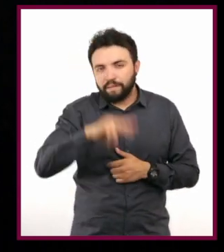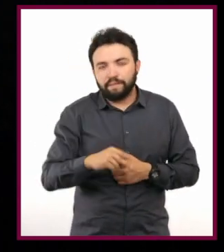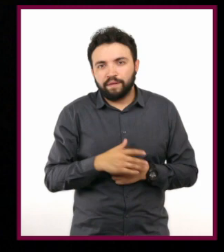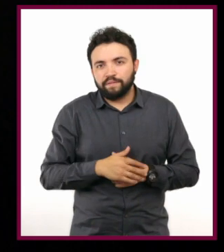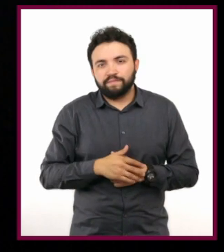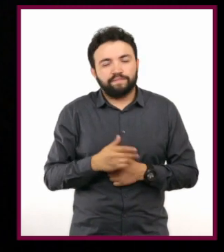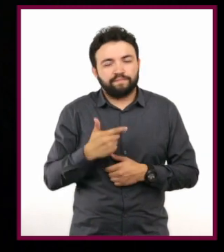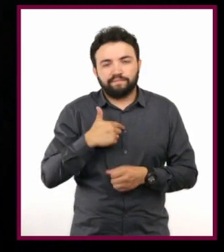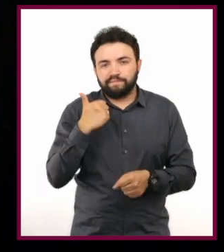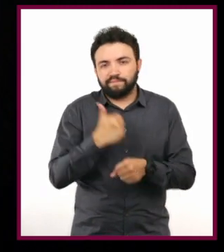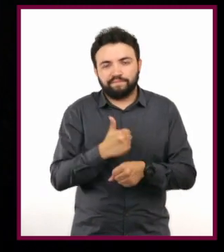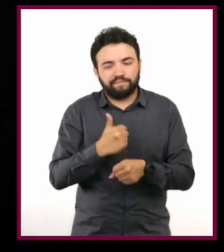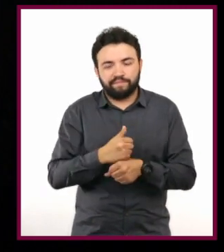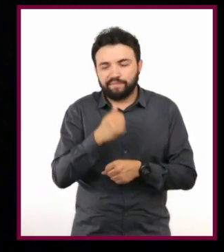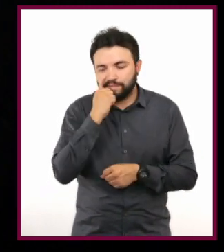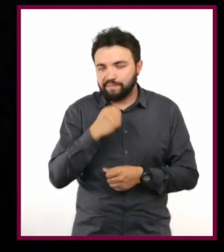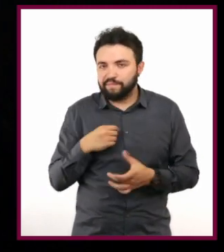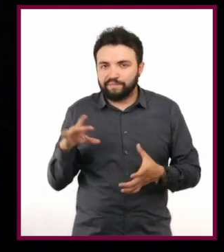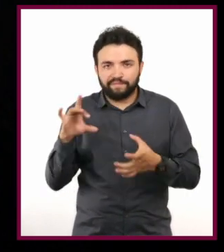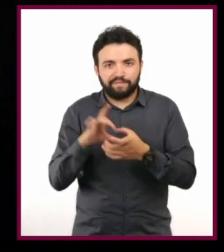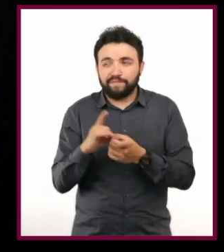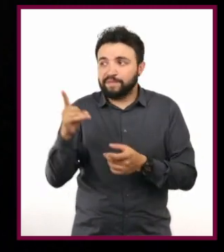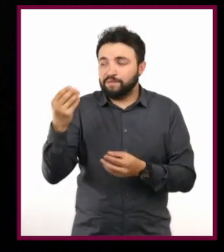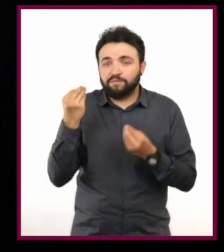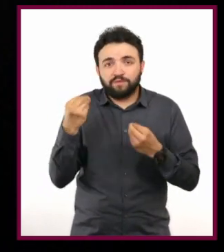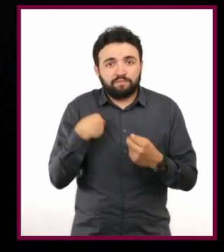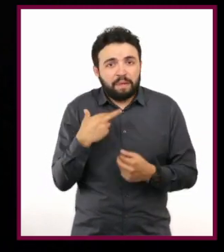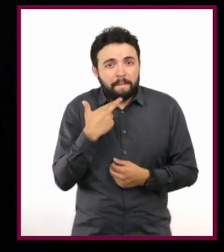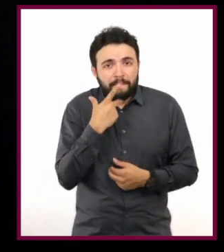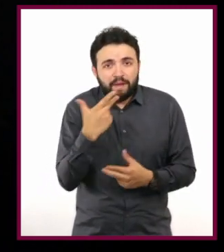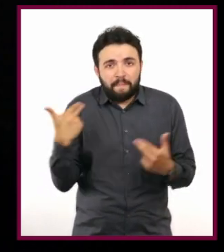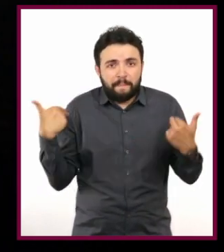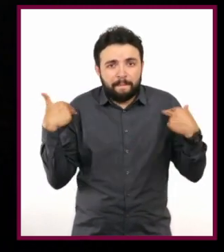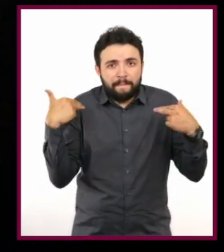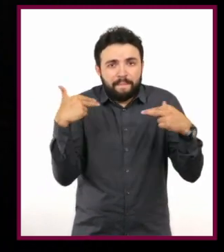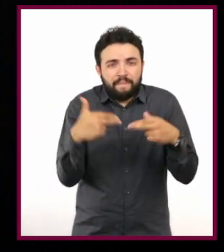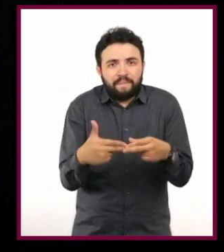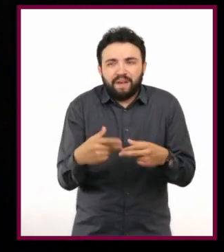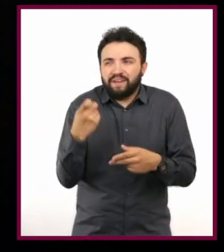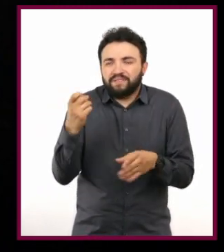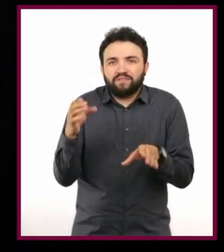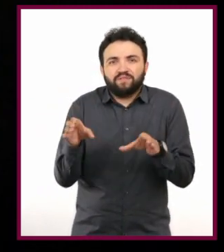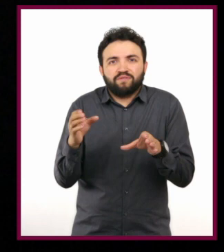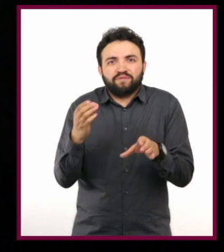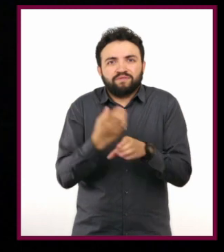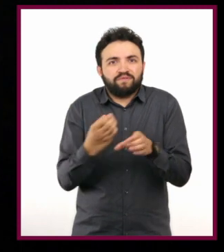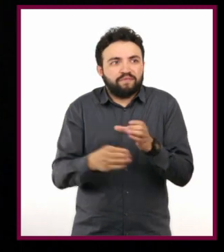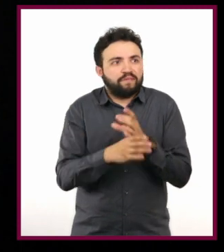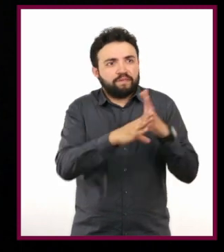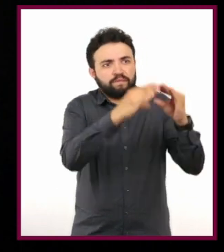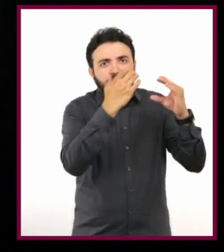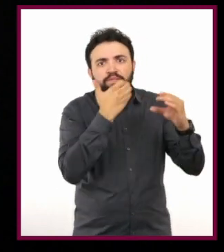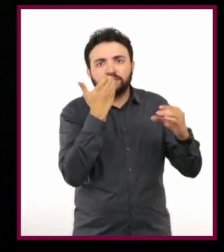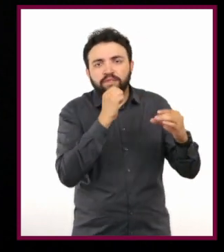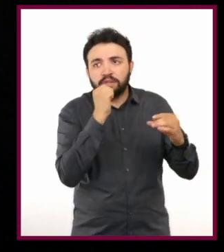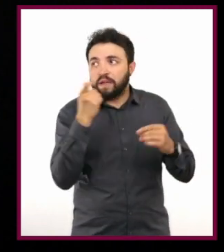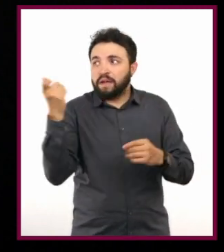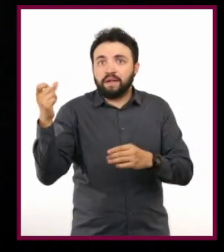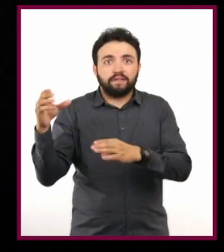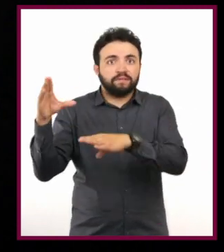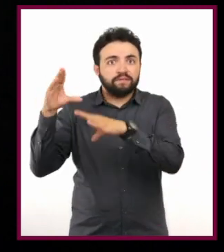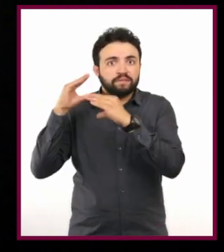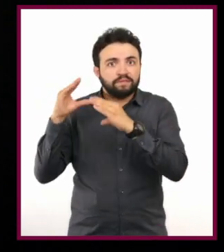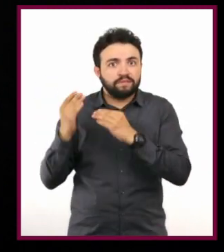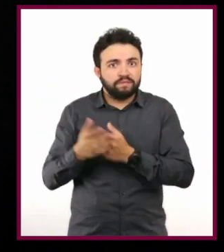¿qué haría yo sin él? Ha sido uno de mis mejores maestros para esas cosas que no te enseñan en la escuela.